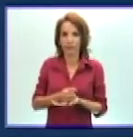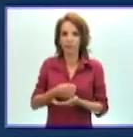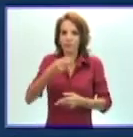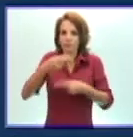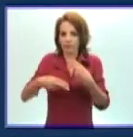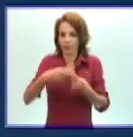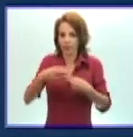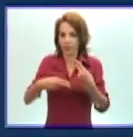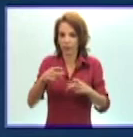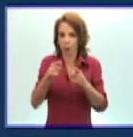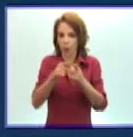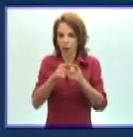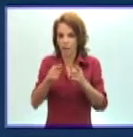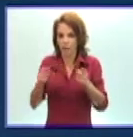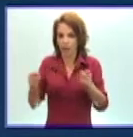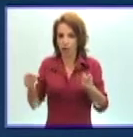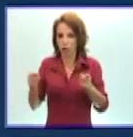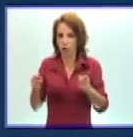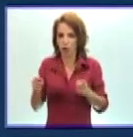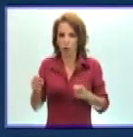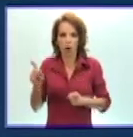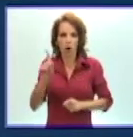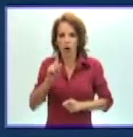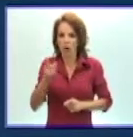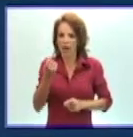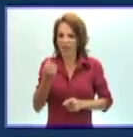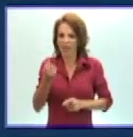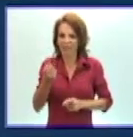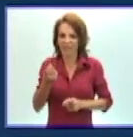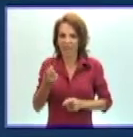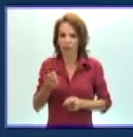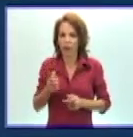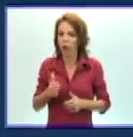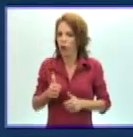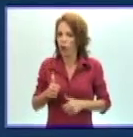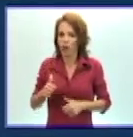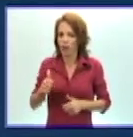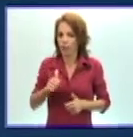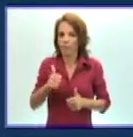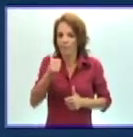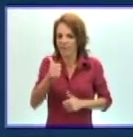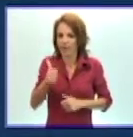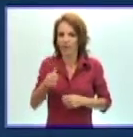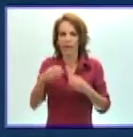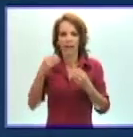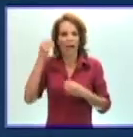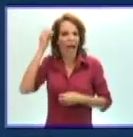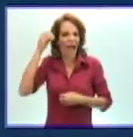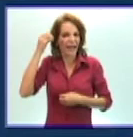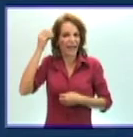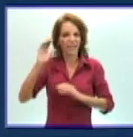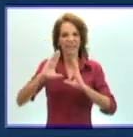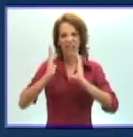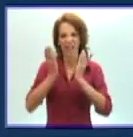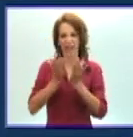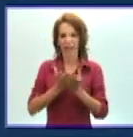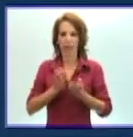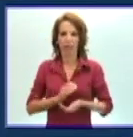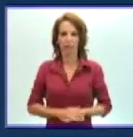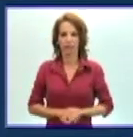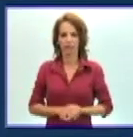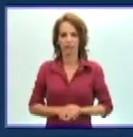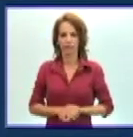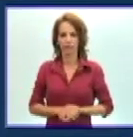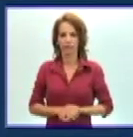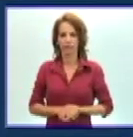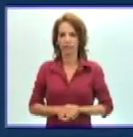no es necesario hacerla correctamente, ahora es nada más para hacer un análisis general. Vamos a suponer que el volumen del líquido es de